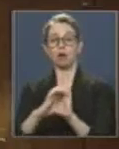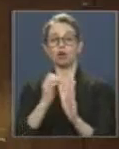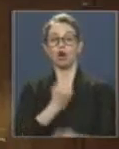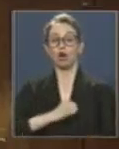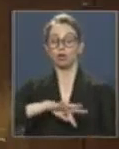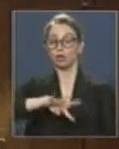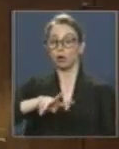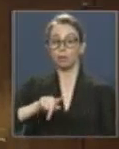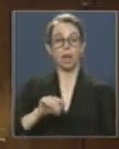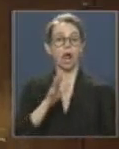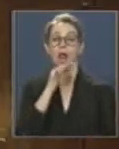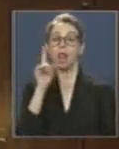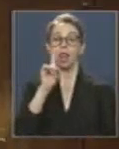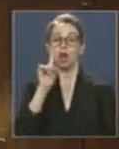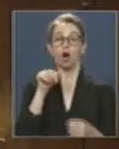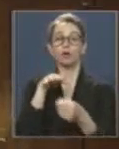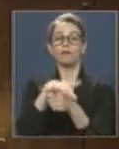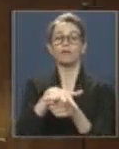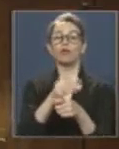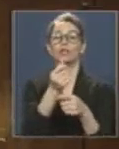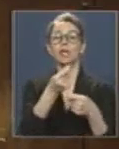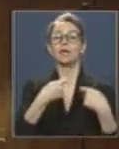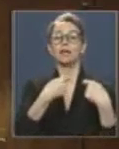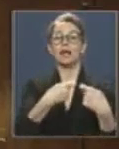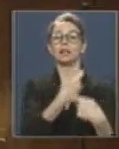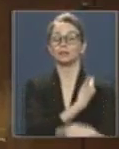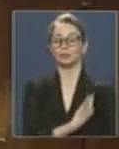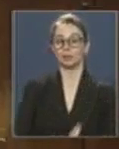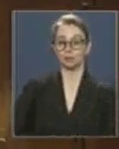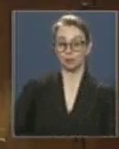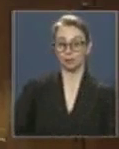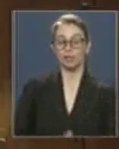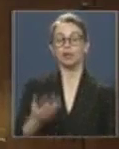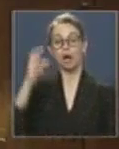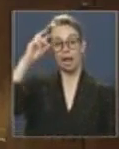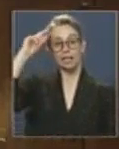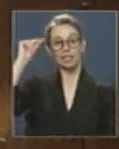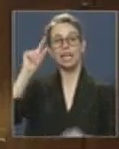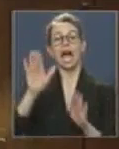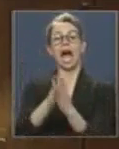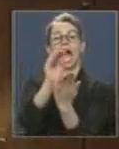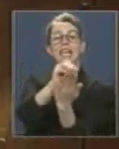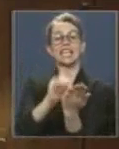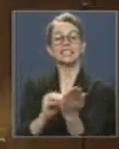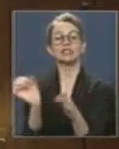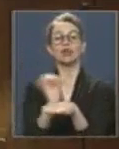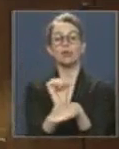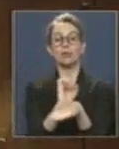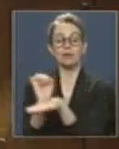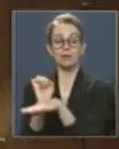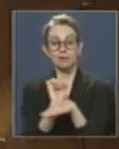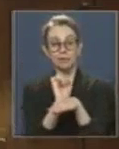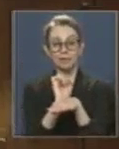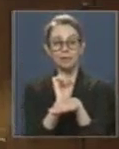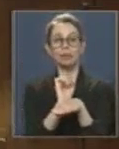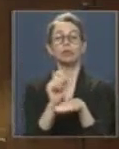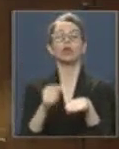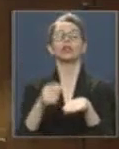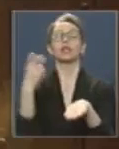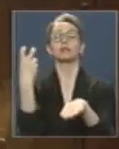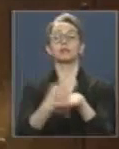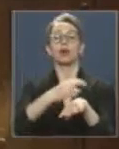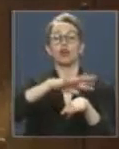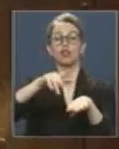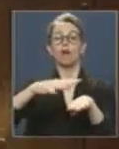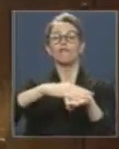Penal no tiene efecto sobre el presupuesto fiscal respecto a la creación de un registro de vehículos motorizados que hubieran sido objeto de